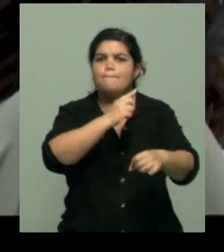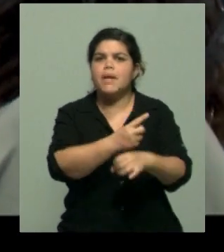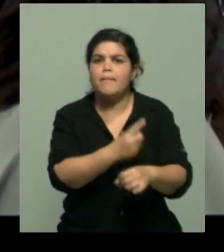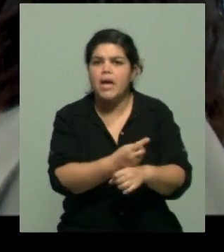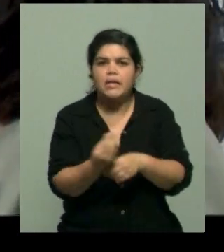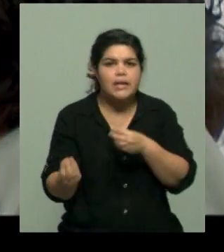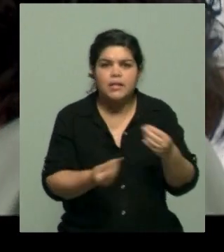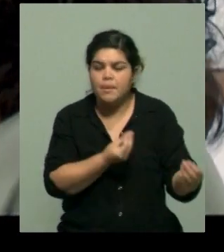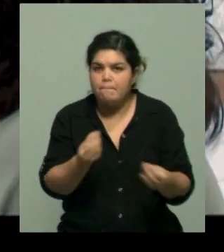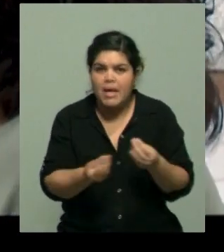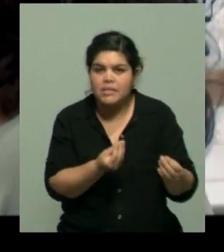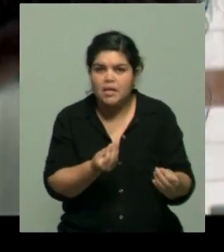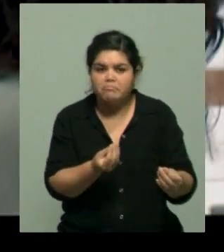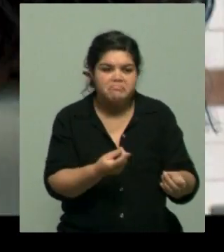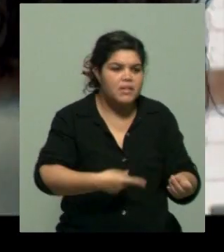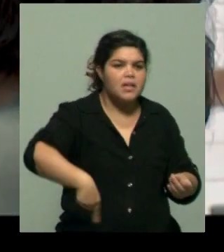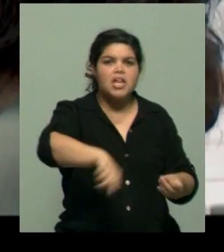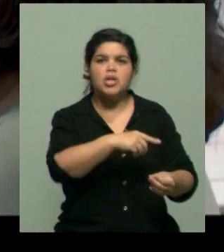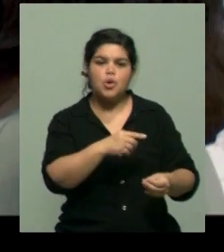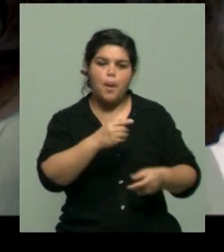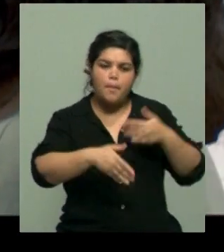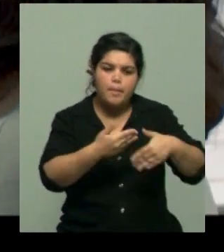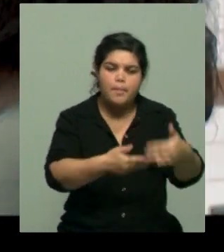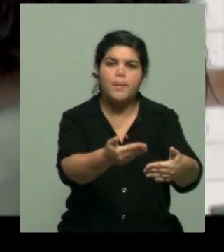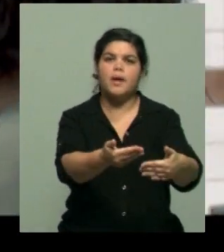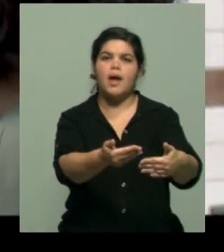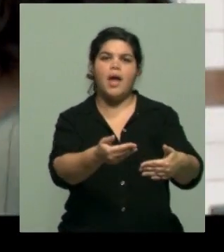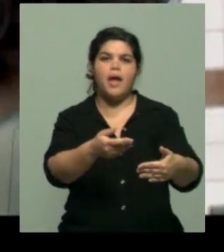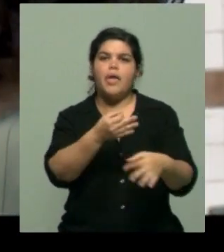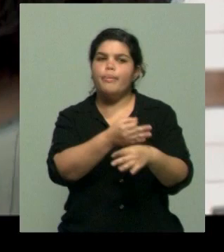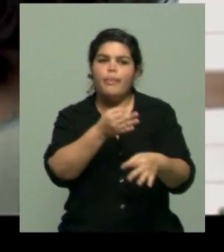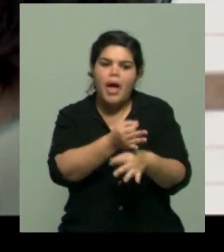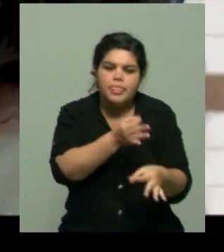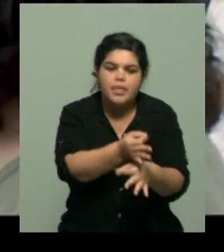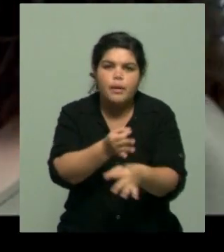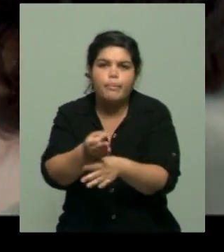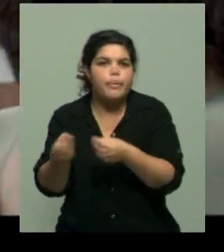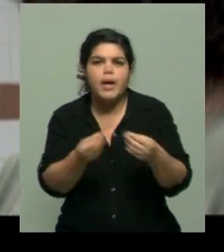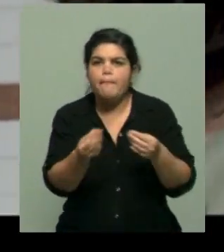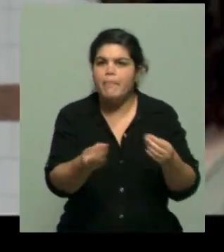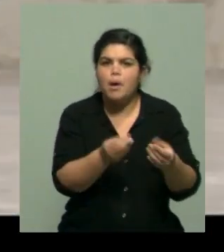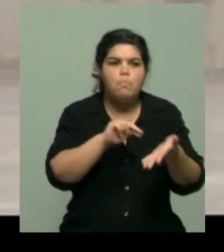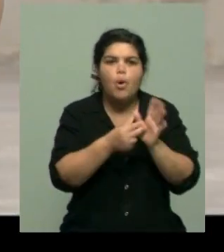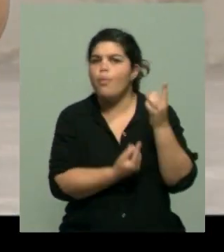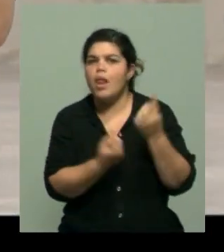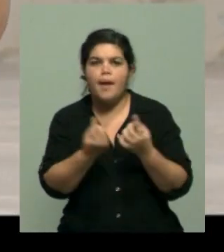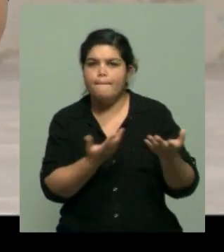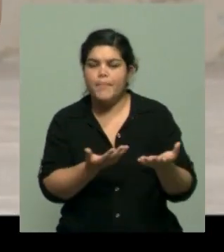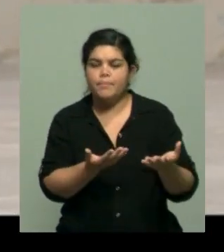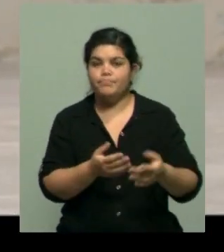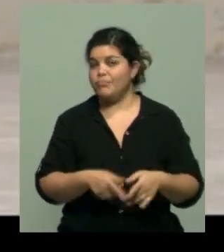que afecta el proceso educativo. Bien, vuelvo a lo que te decía recién. Es muy